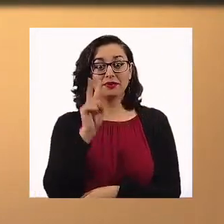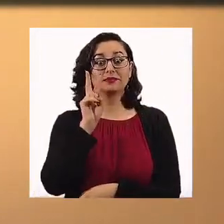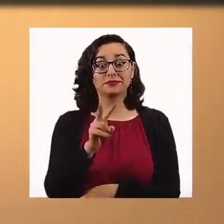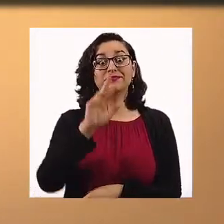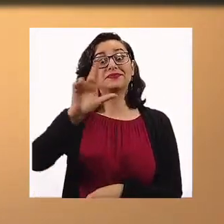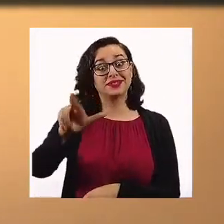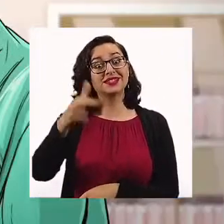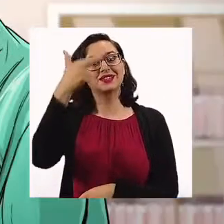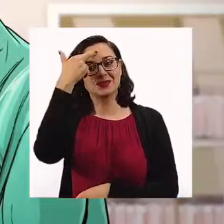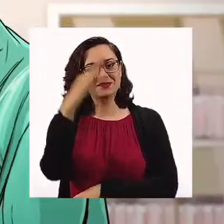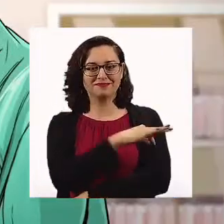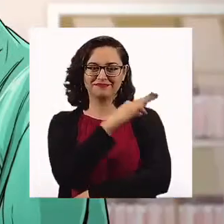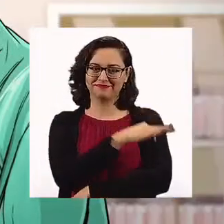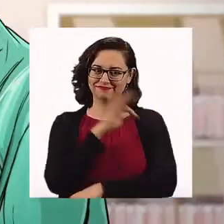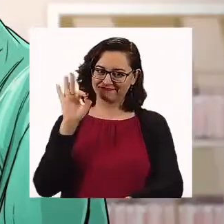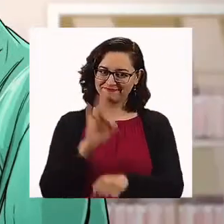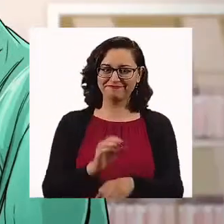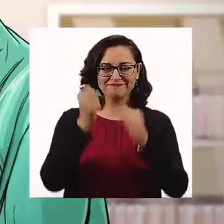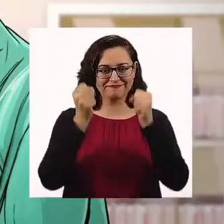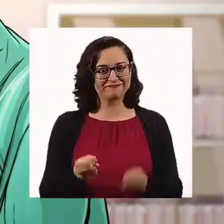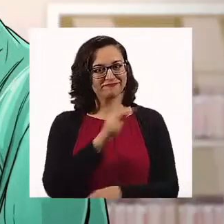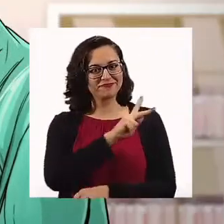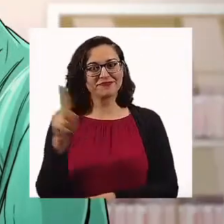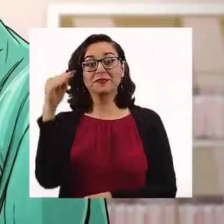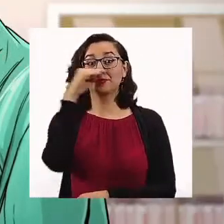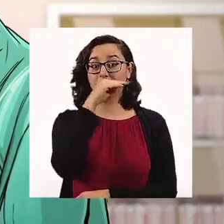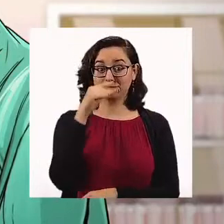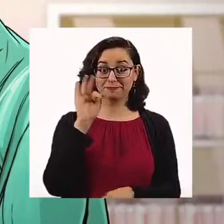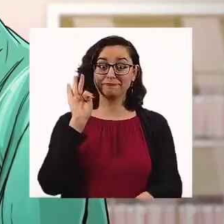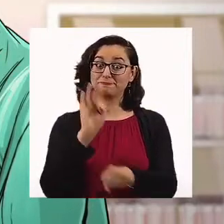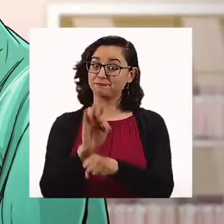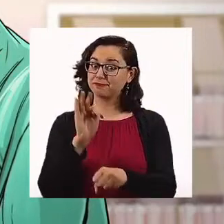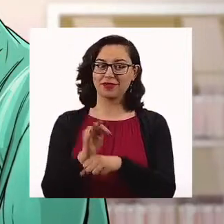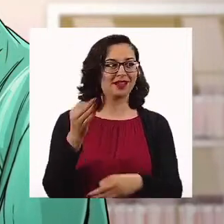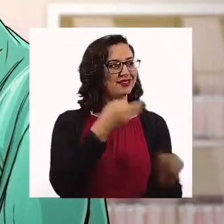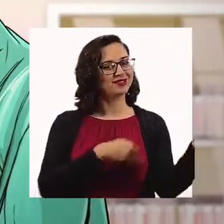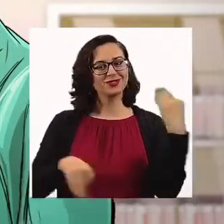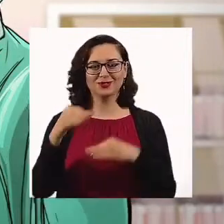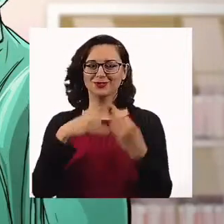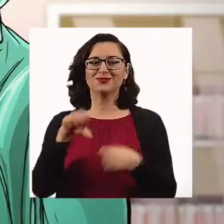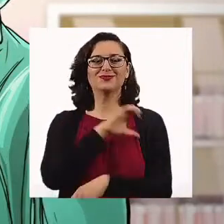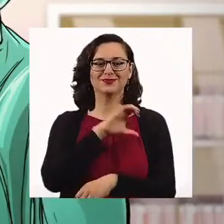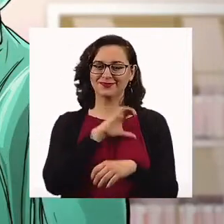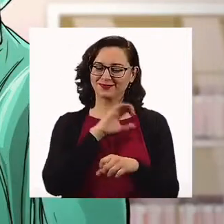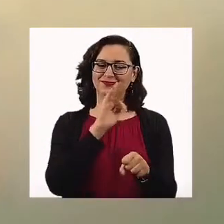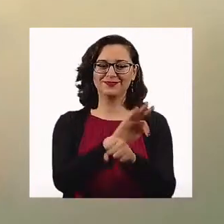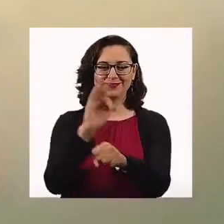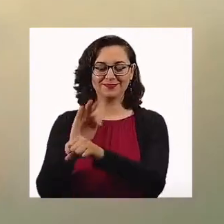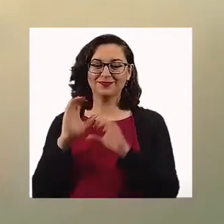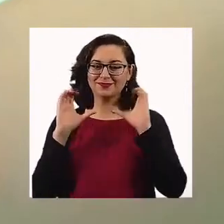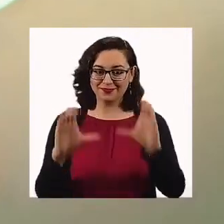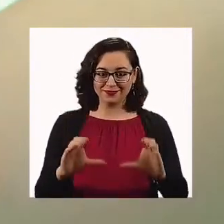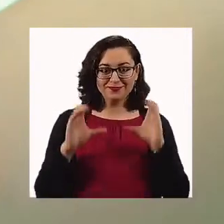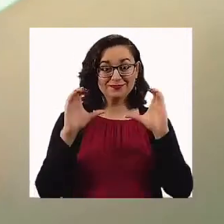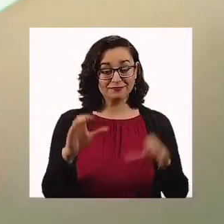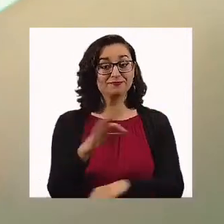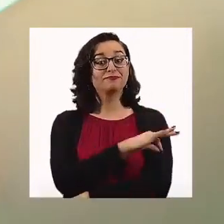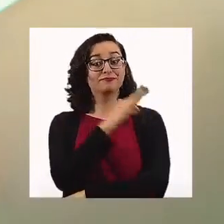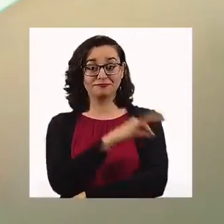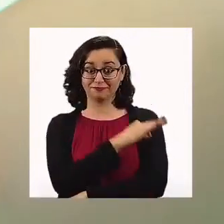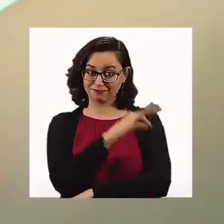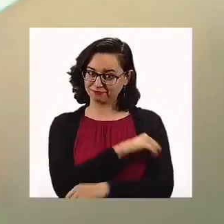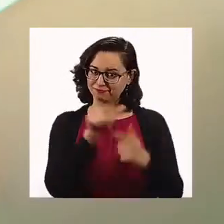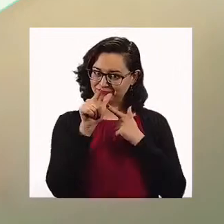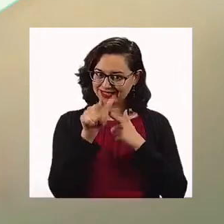mivacuna.salud.gov.mx. Recuerda, la vacuna es segura, universal y gratuita. Te protege y protege a quienes queremos. Cuidémonos entre